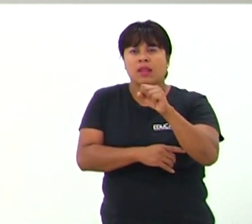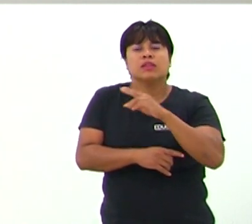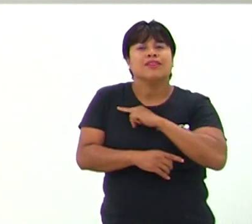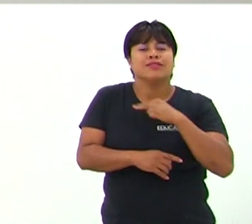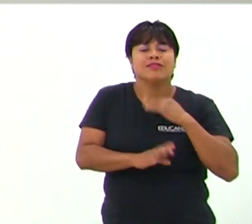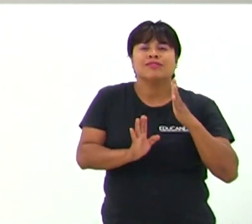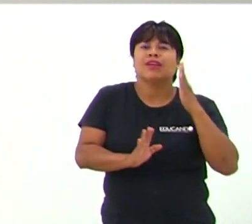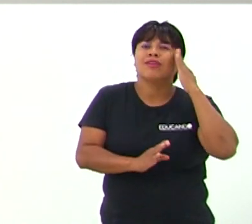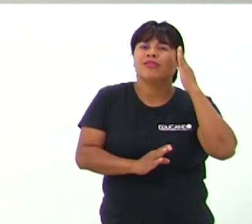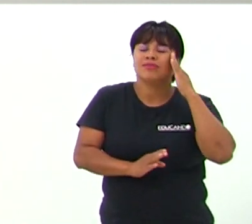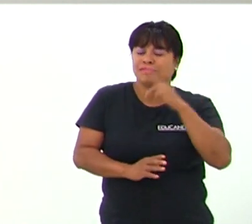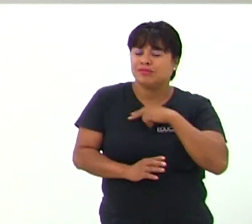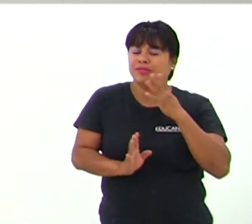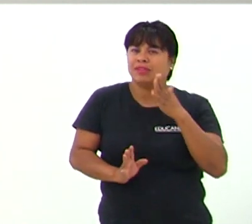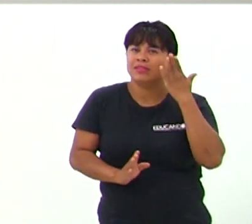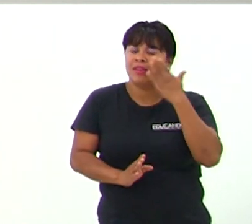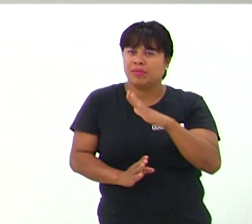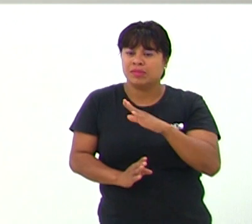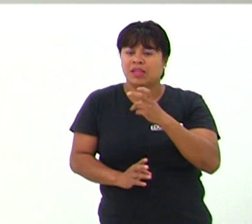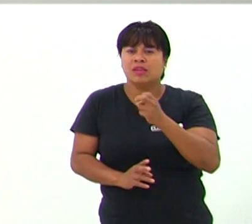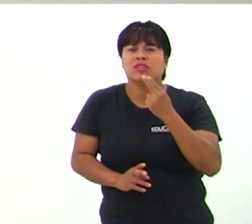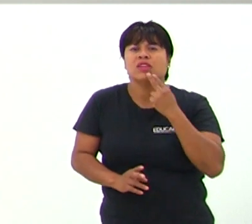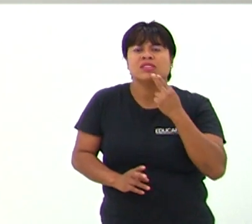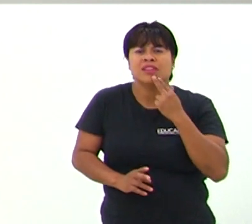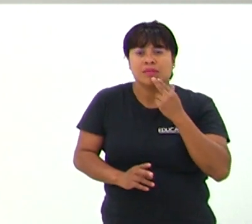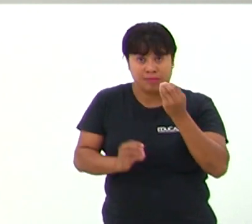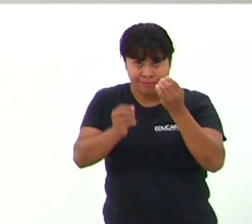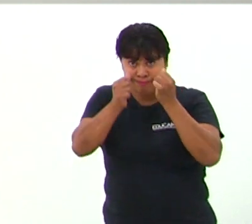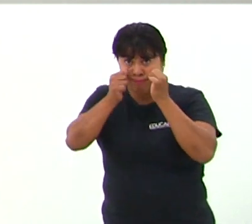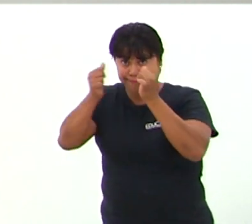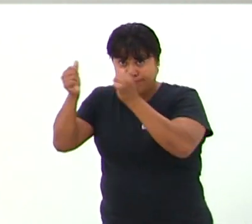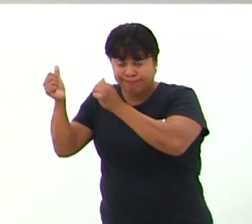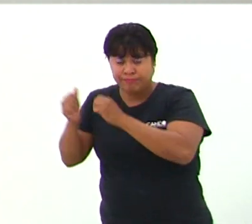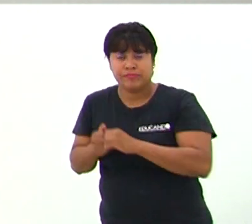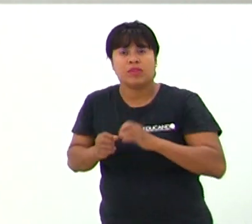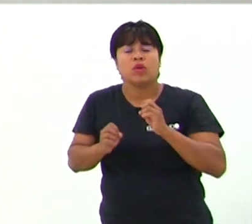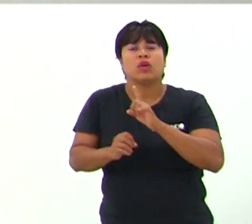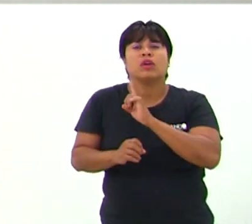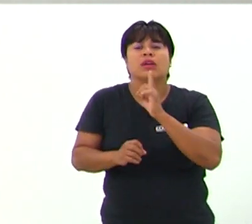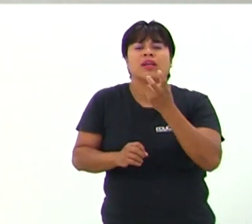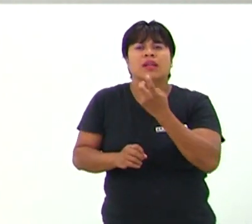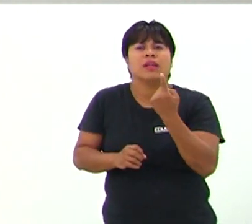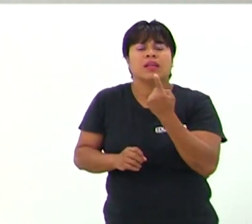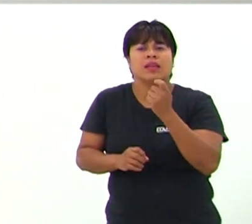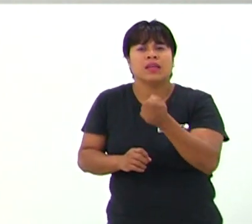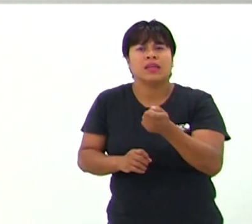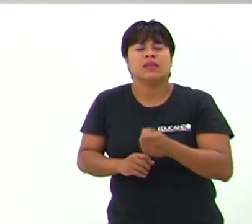y ya sabemos que sirven, mucha atención, o que son